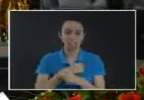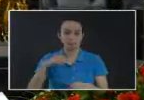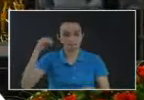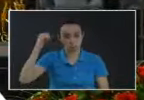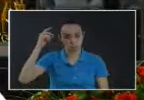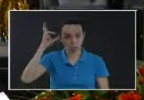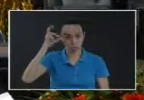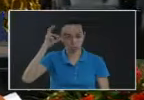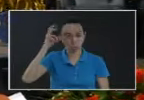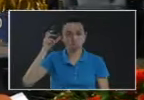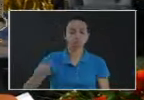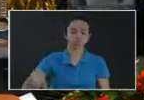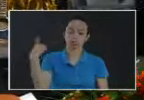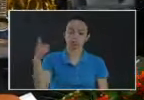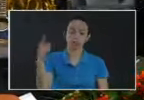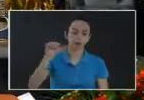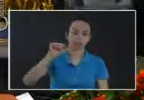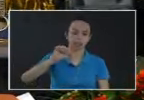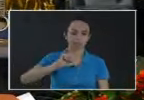insultos y toda clase de maldad.